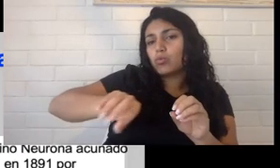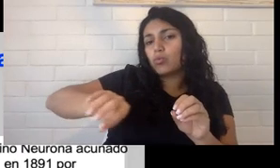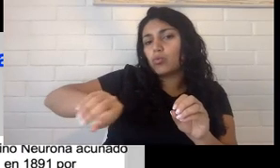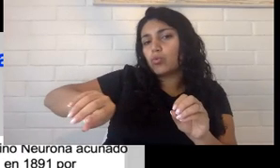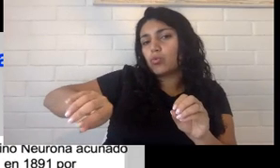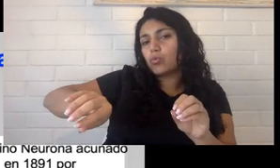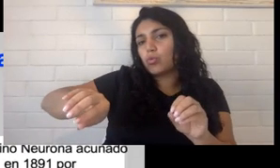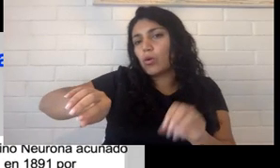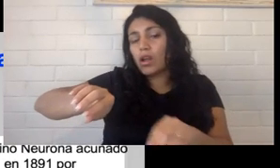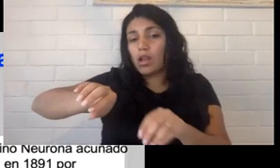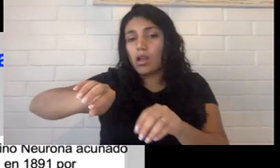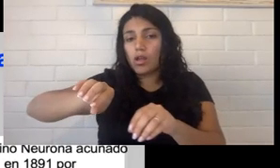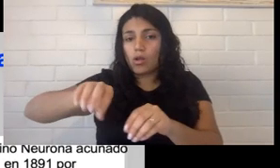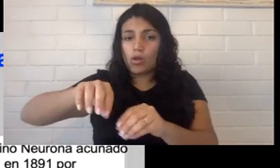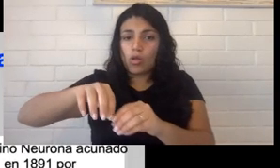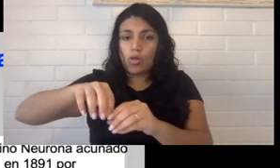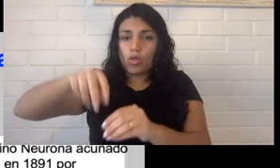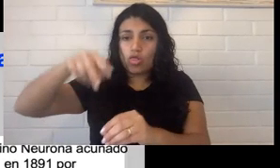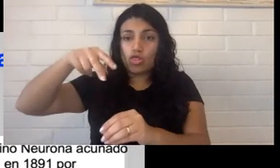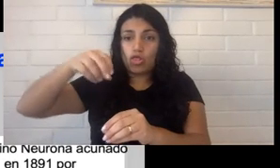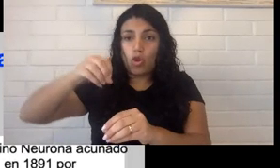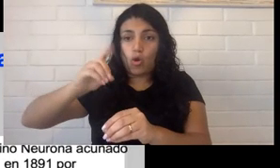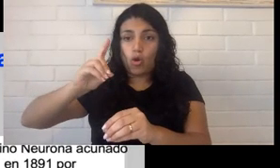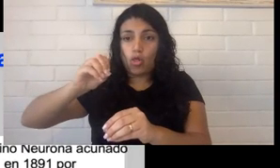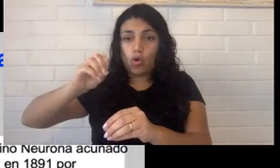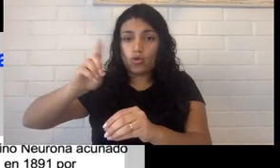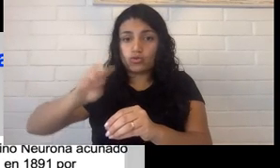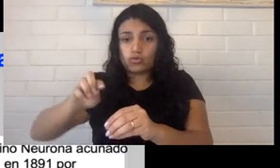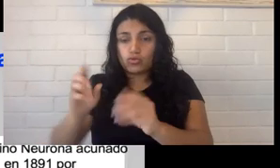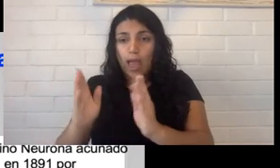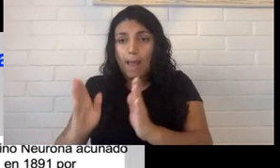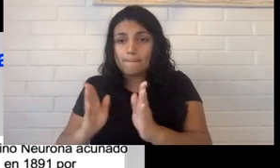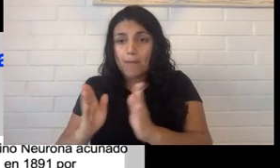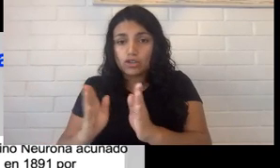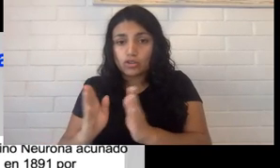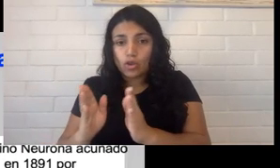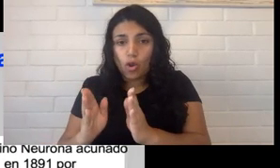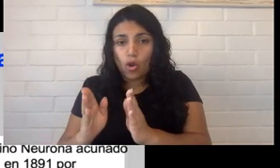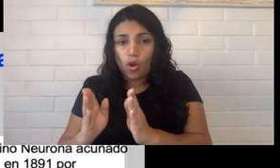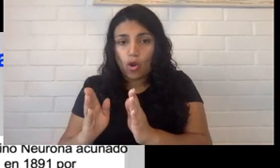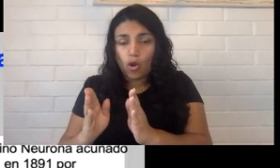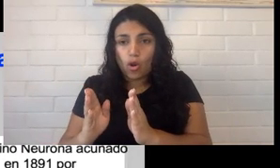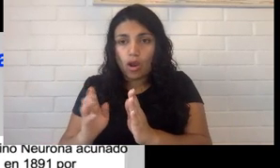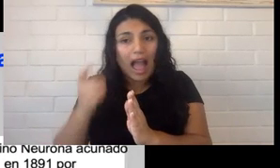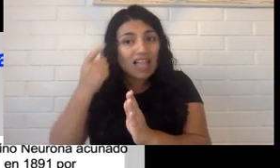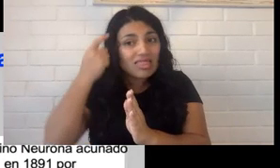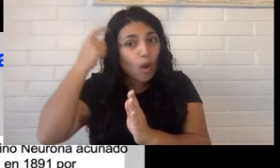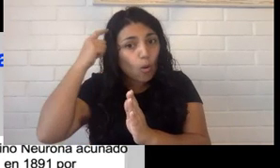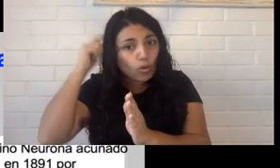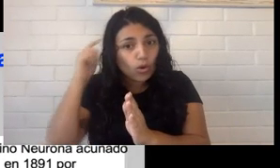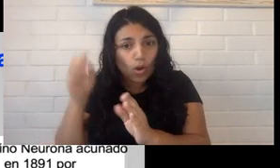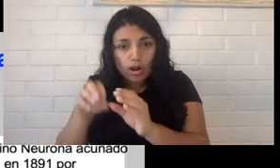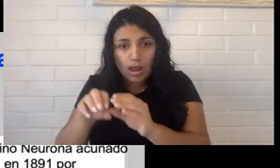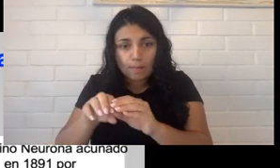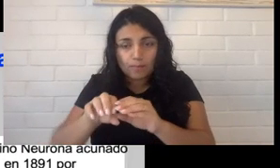estos espacios llamados nodos de Ramberg, que son espacios que en una neurona que está rodeada de